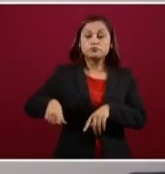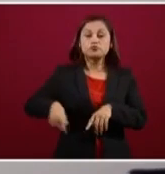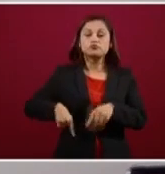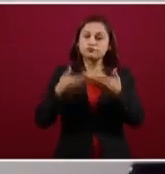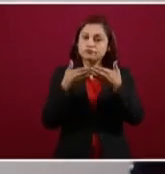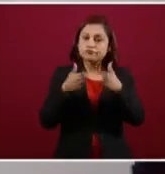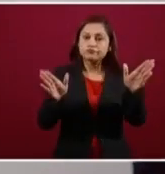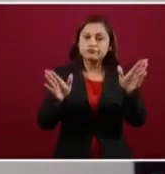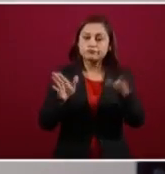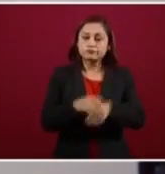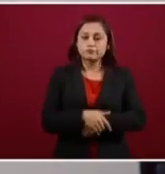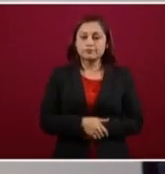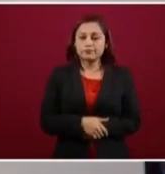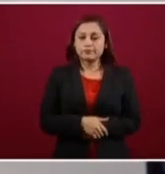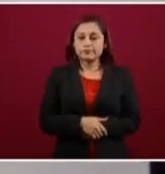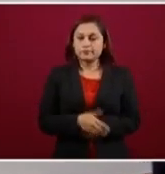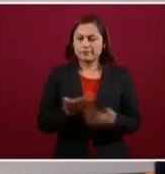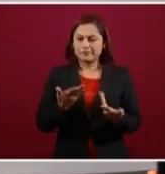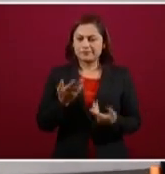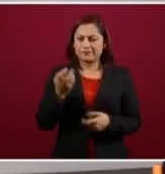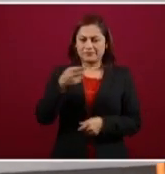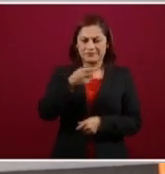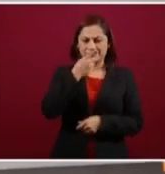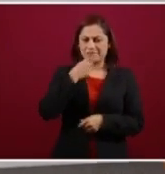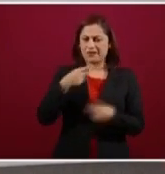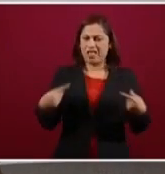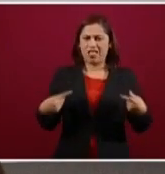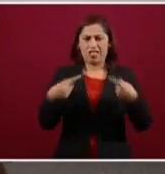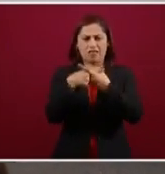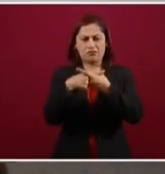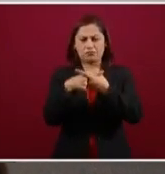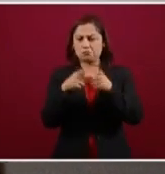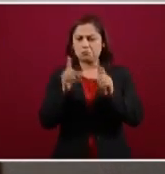Entonces no hay ninguna contradicción. Es